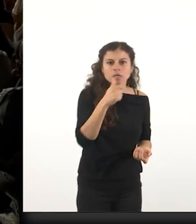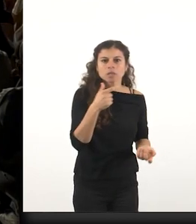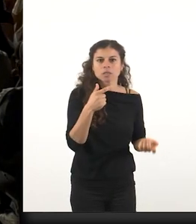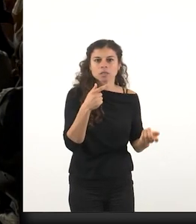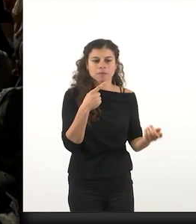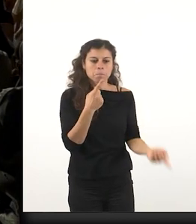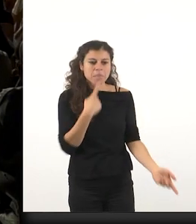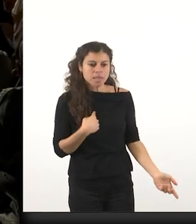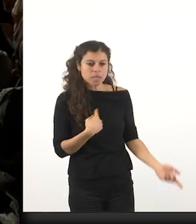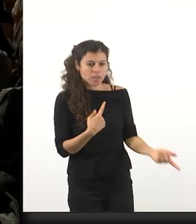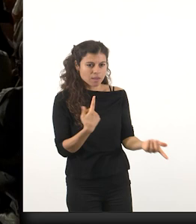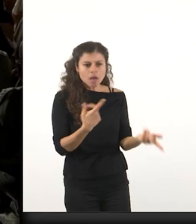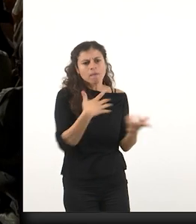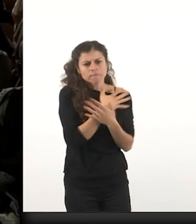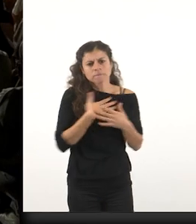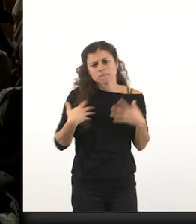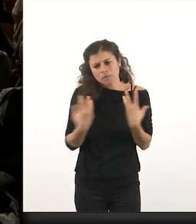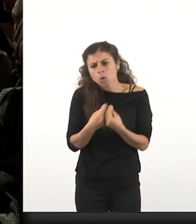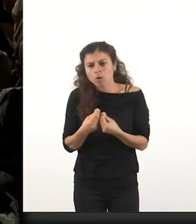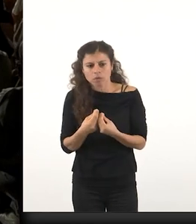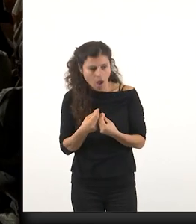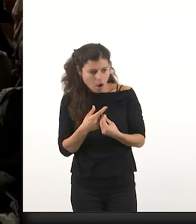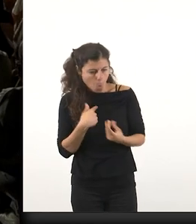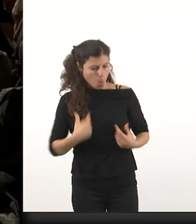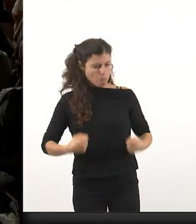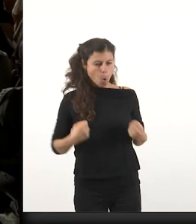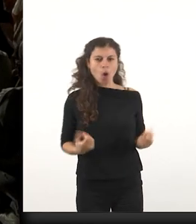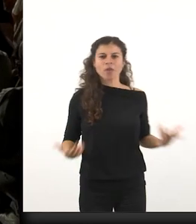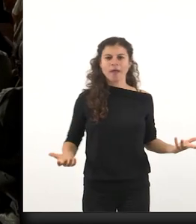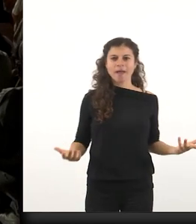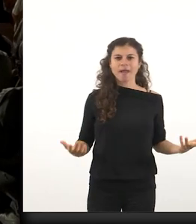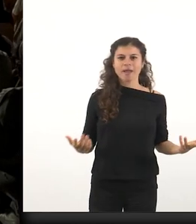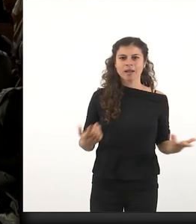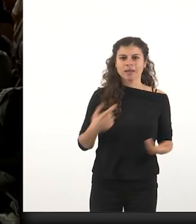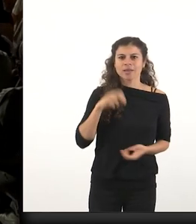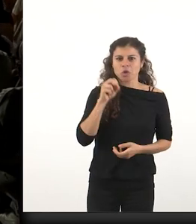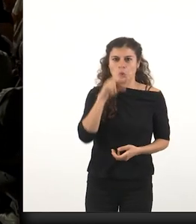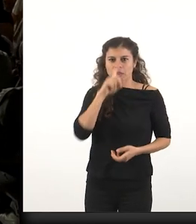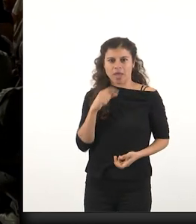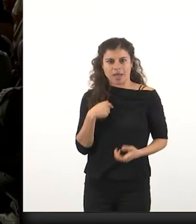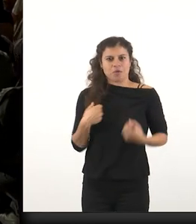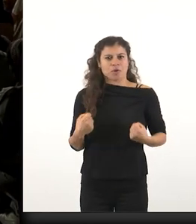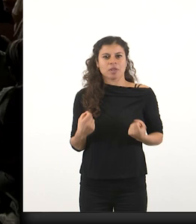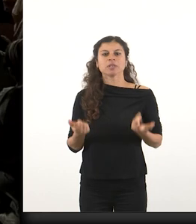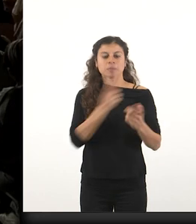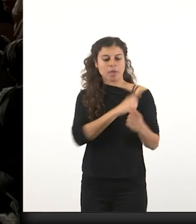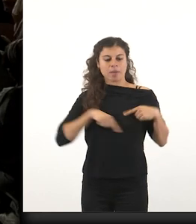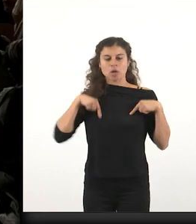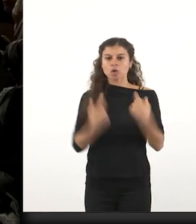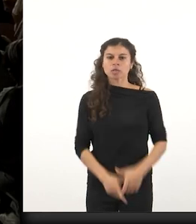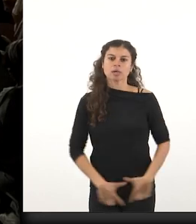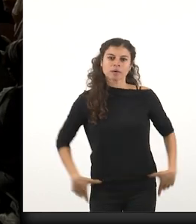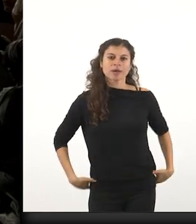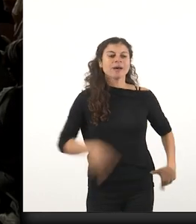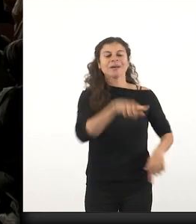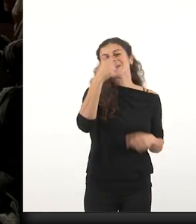eso con 12 años? ¿Con 14, con 16? Como, ¡ah! Mira, si yo me echa como me daba la gana, Mari, yo me ponía mis fardas cortas, mi escote, cuando mi novio se compra una